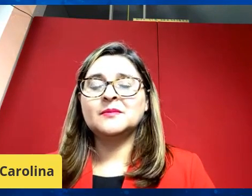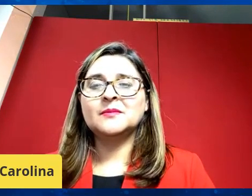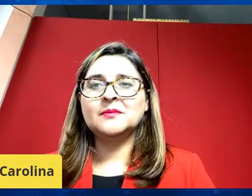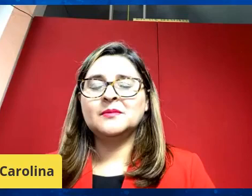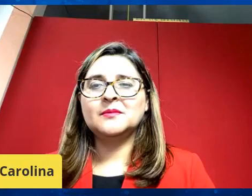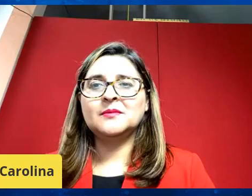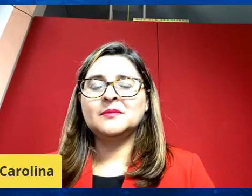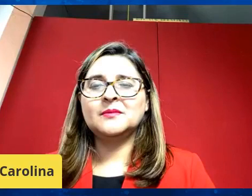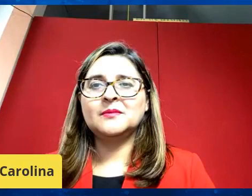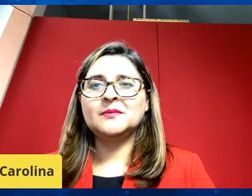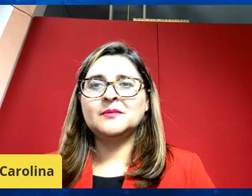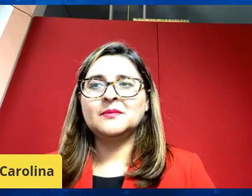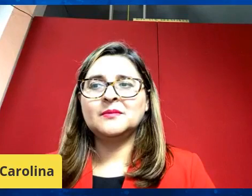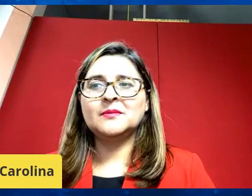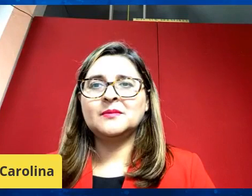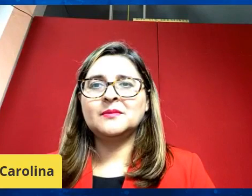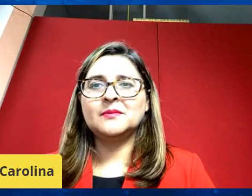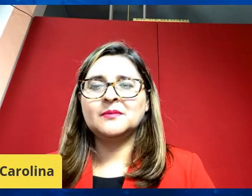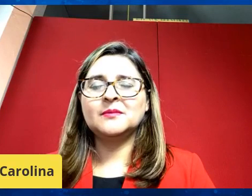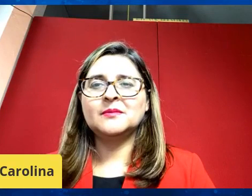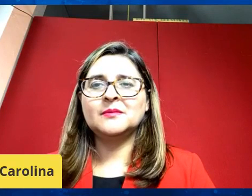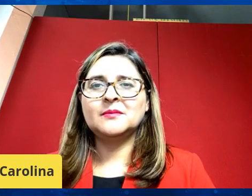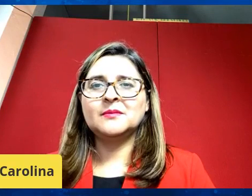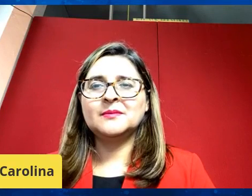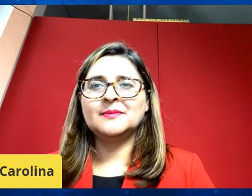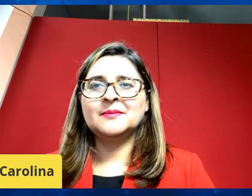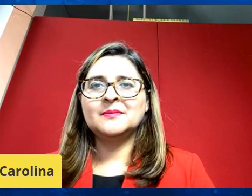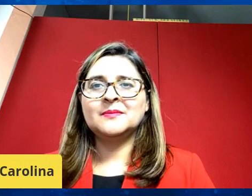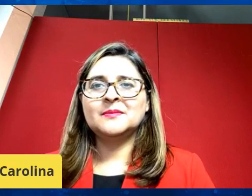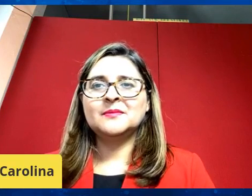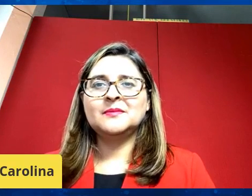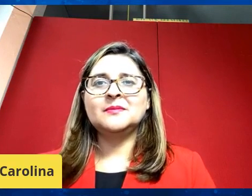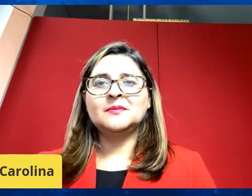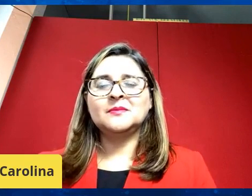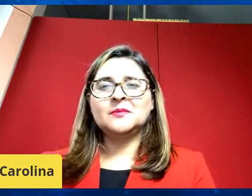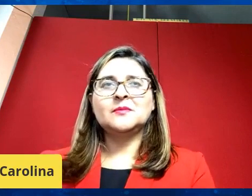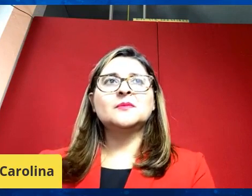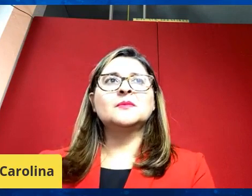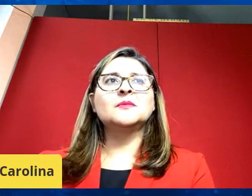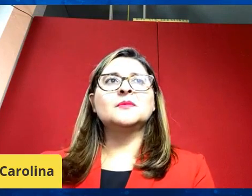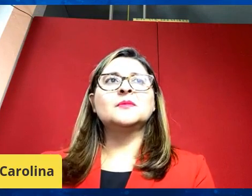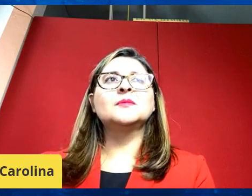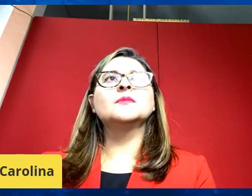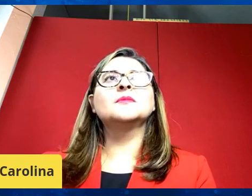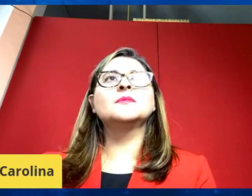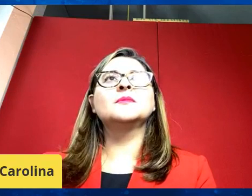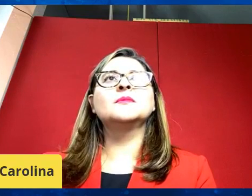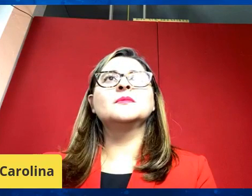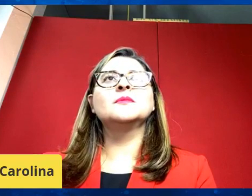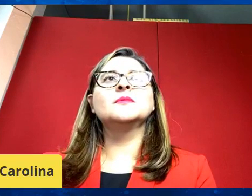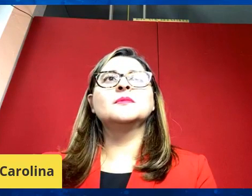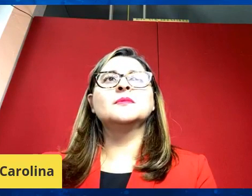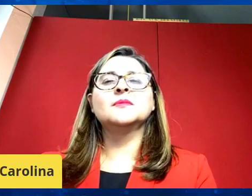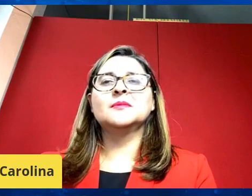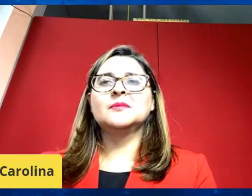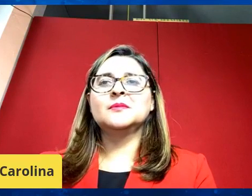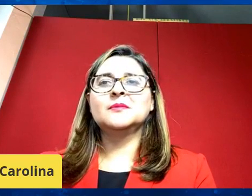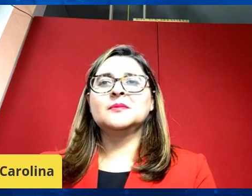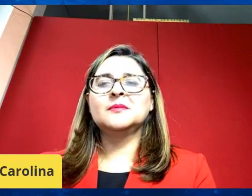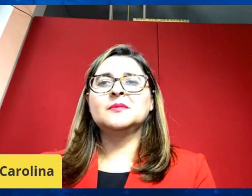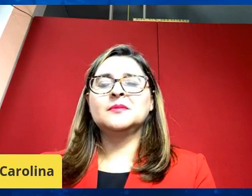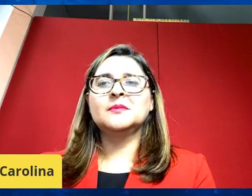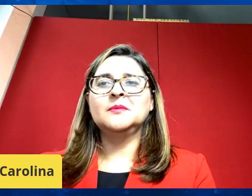cuadriculada, además como que empuja más a las líneas principales, siendo que muchos de los descubrimientos